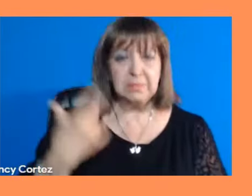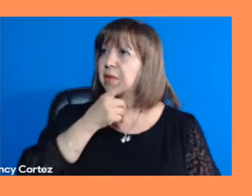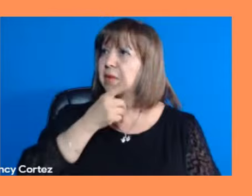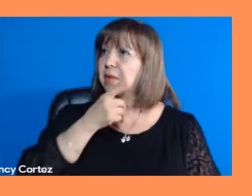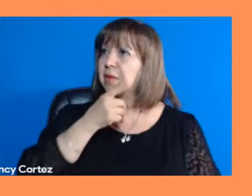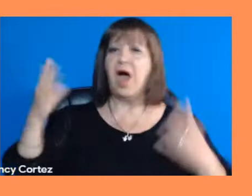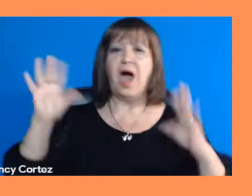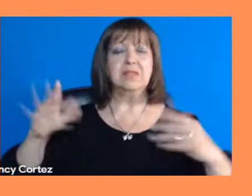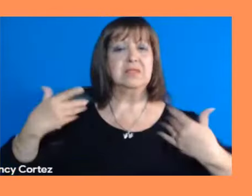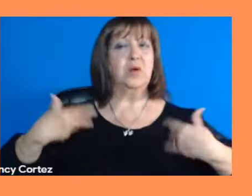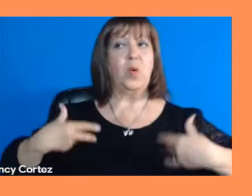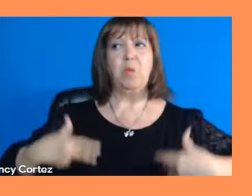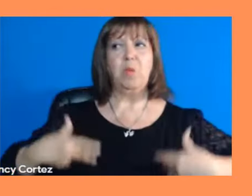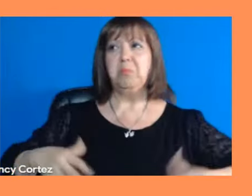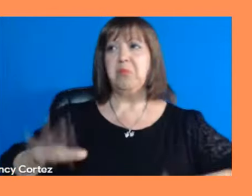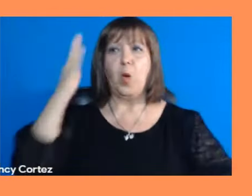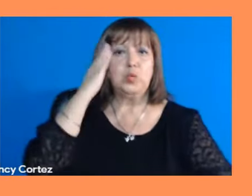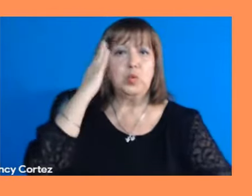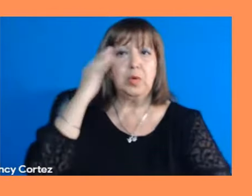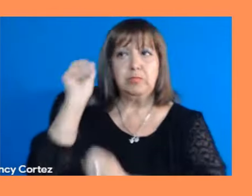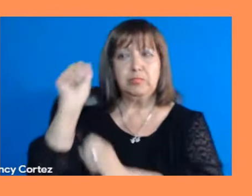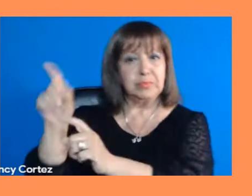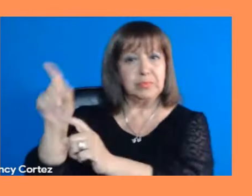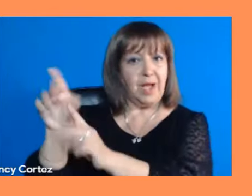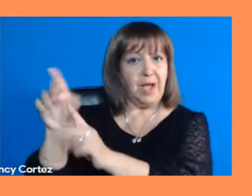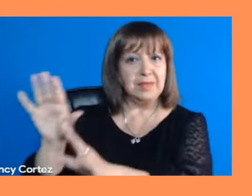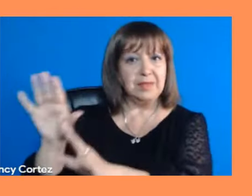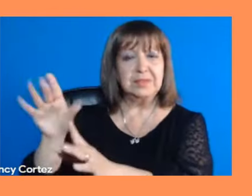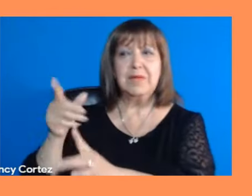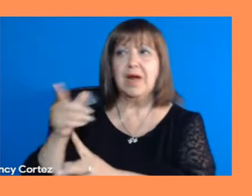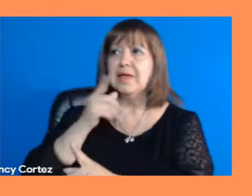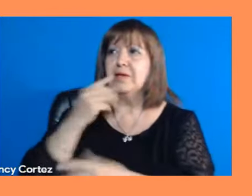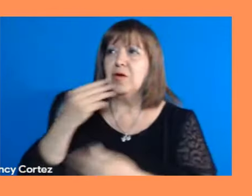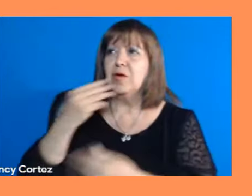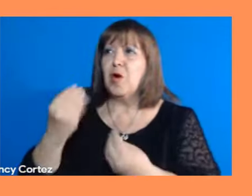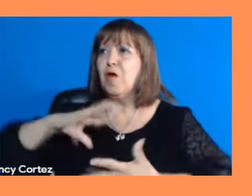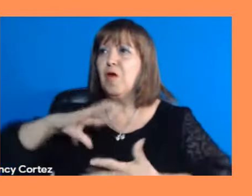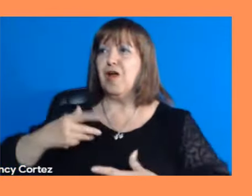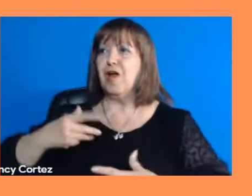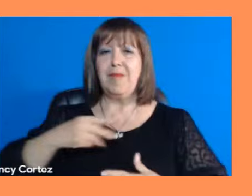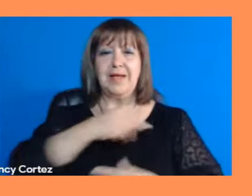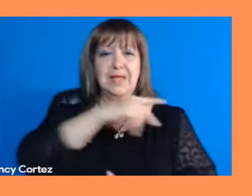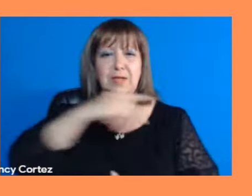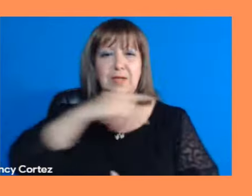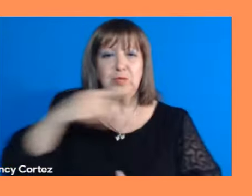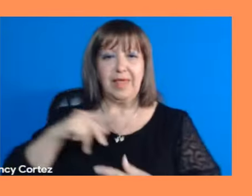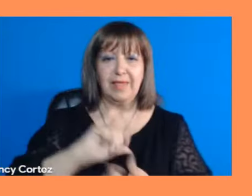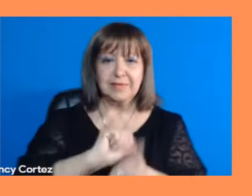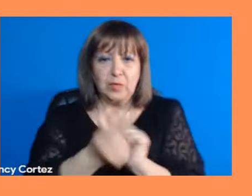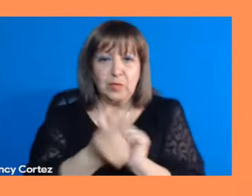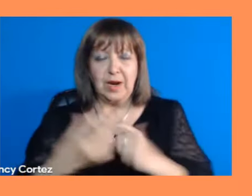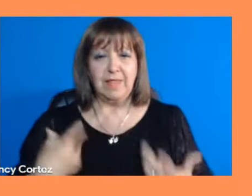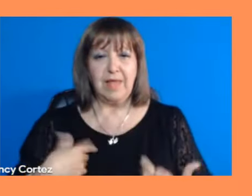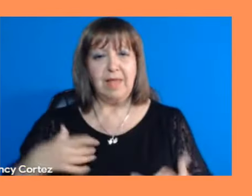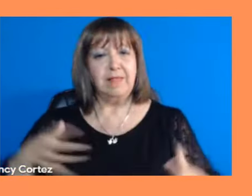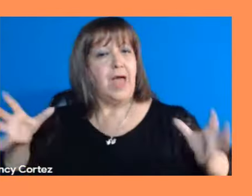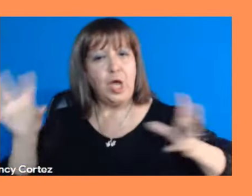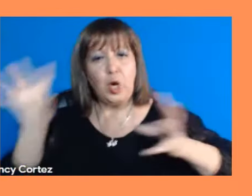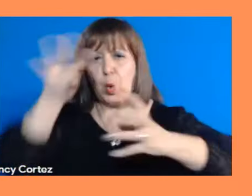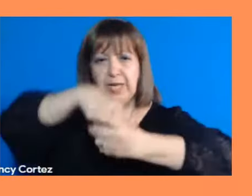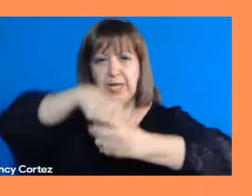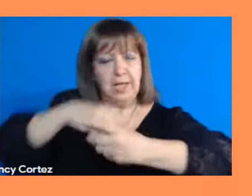en la construcción de la sexualidad, incluye a todas, a todes y a todos.